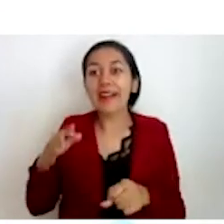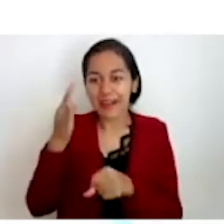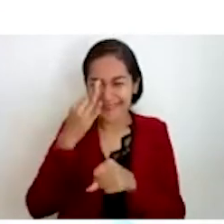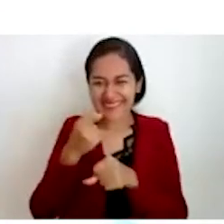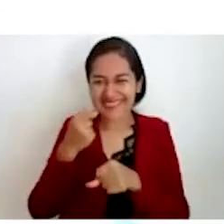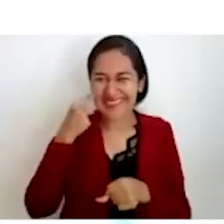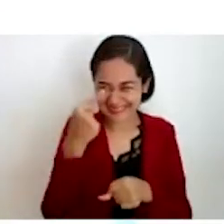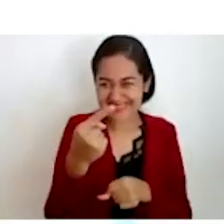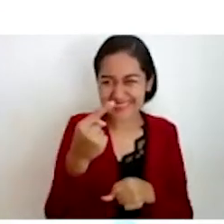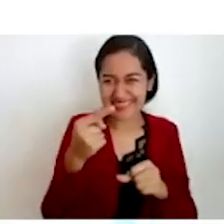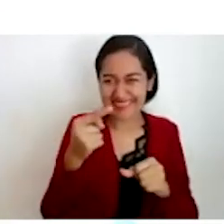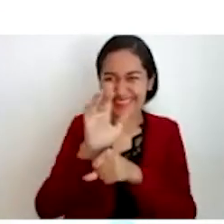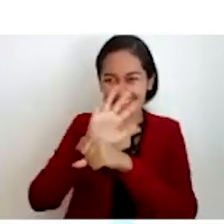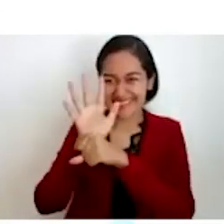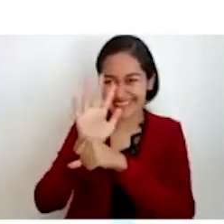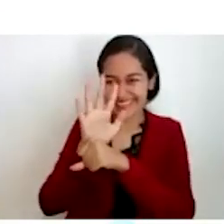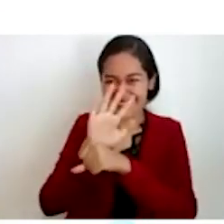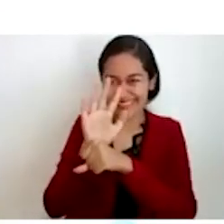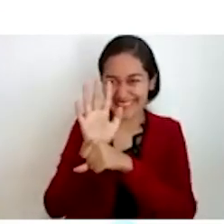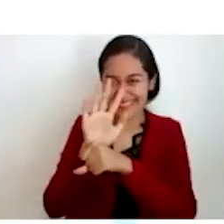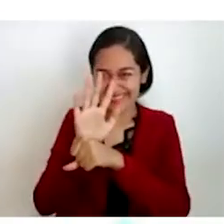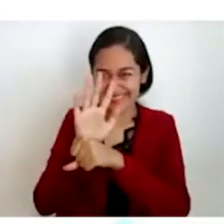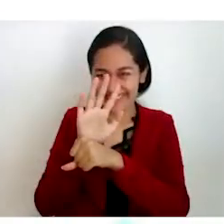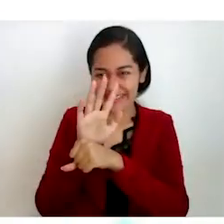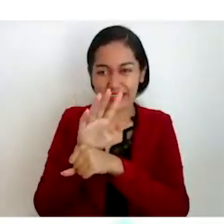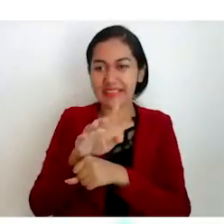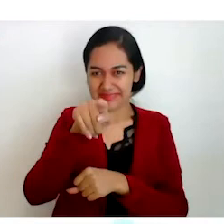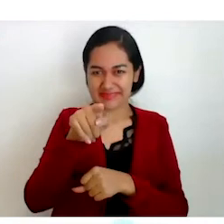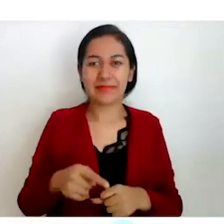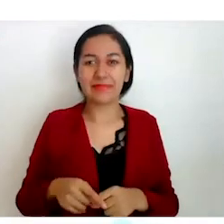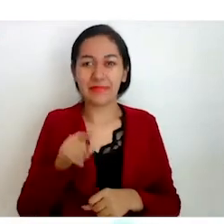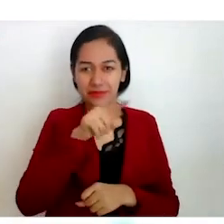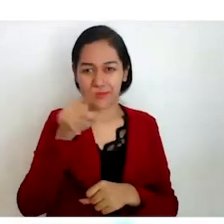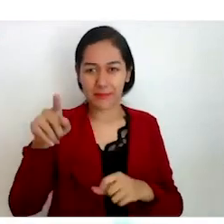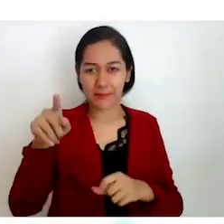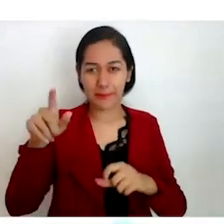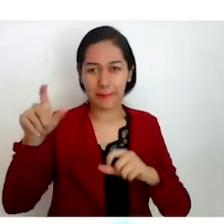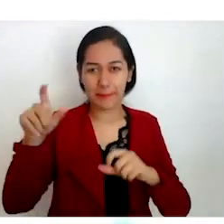dejo la palabra para comentarios y intercambio de opiniones.